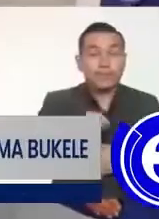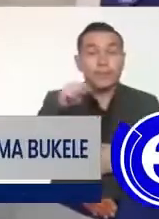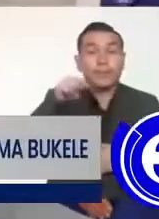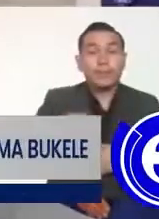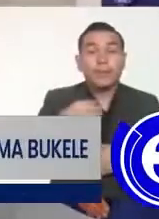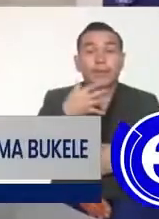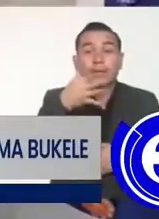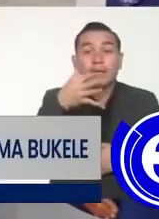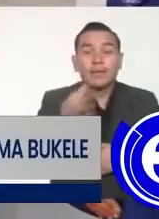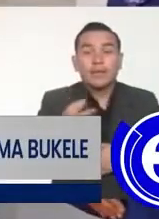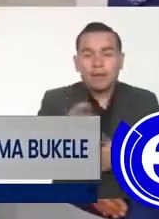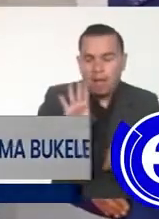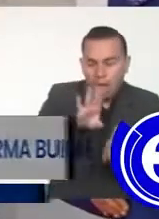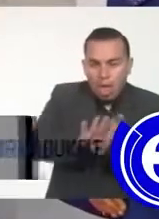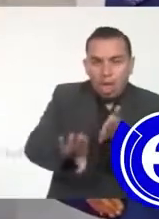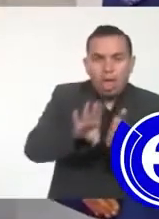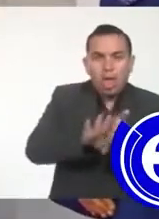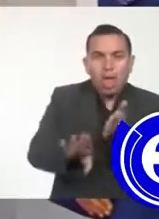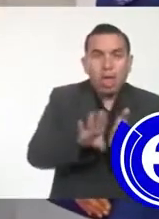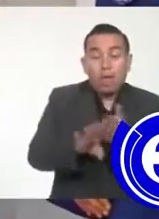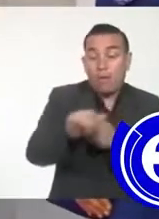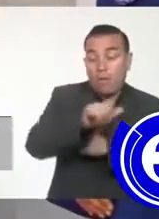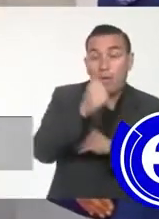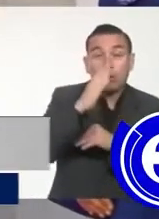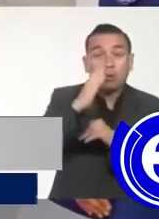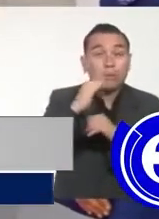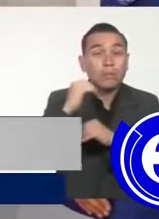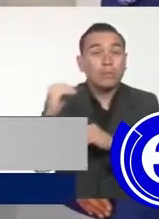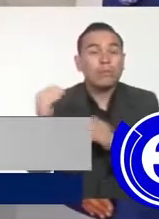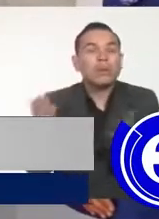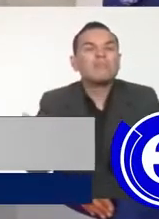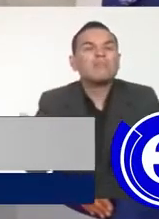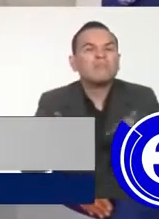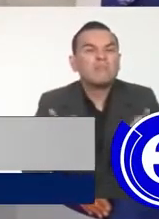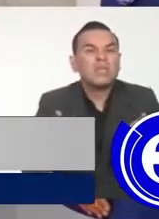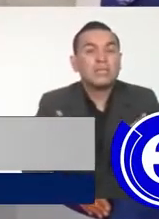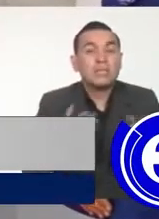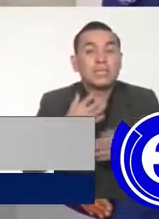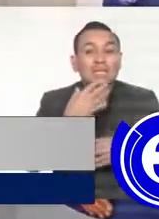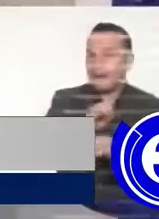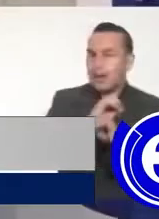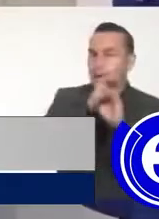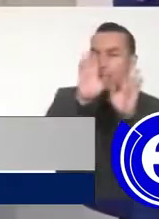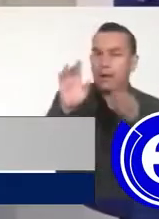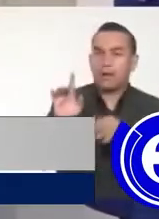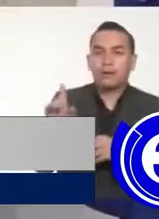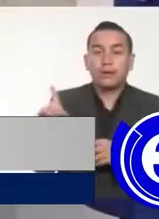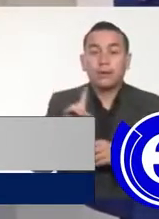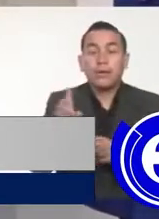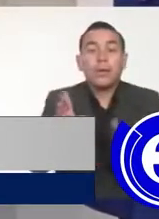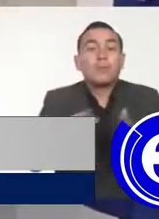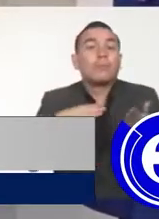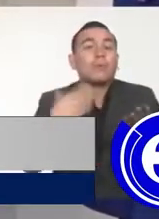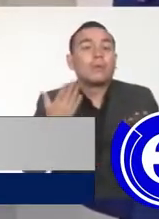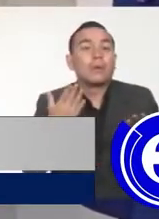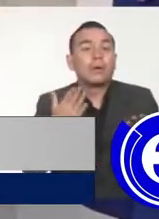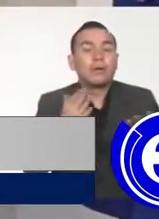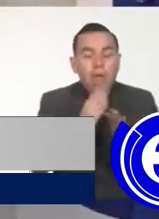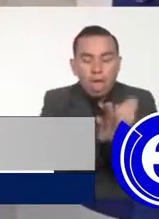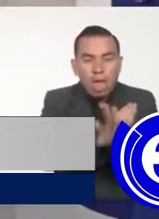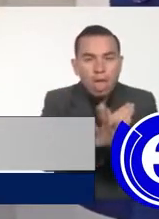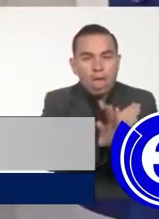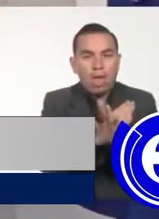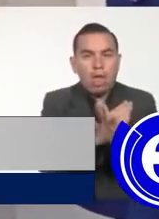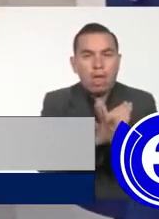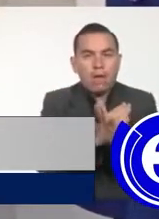bien de financiamiento internacional para que incluso quemen banderas porque defienden entonces a jueces corruptos